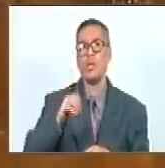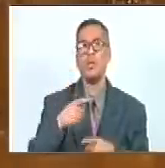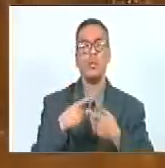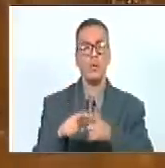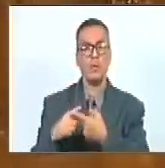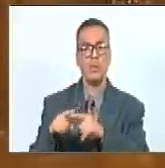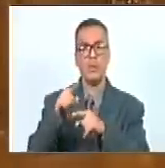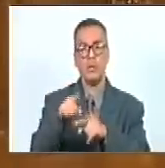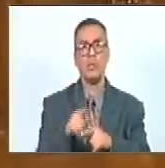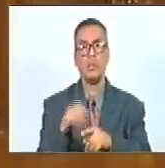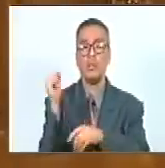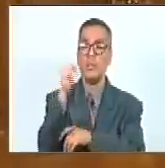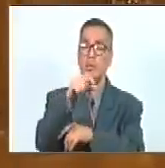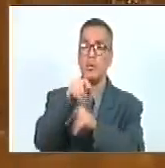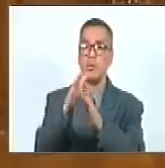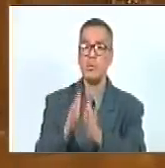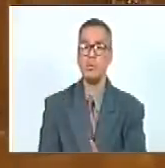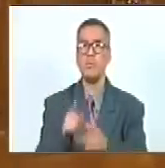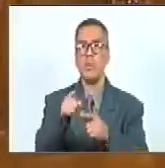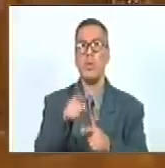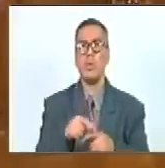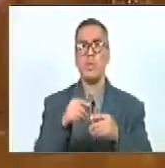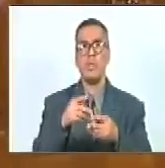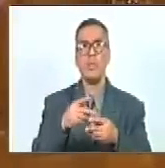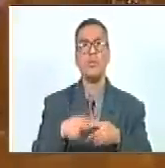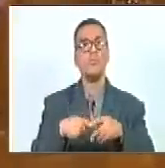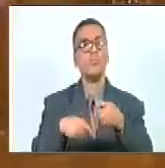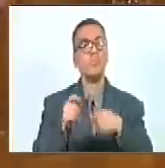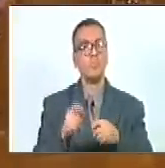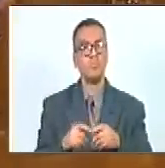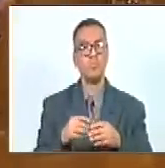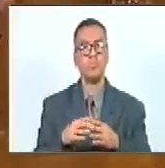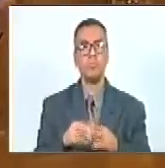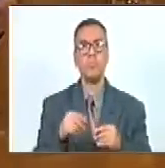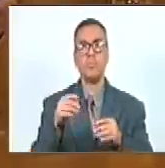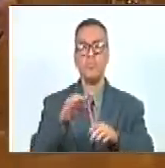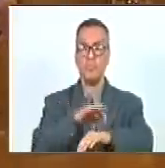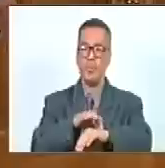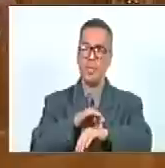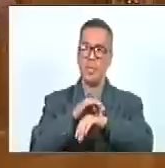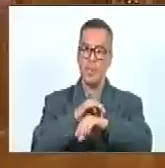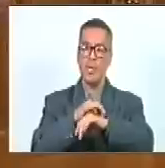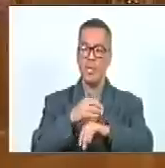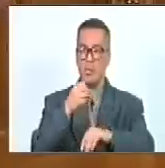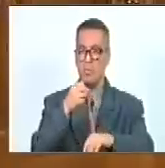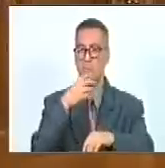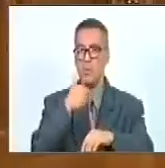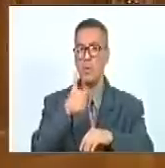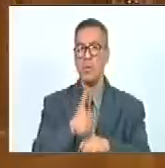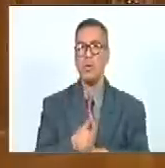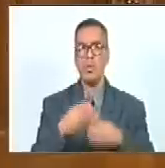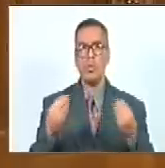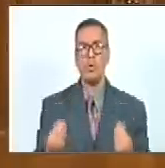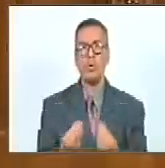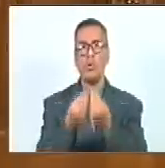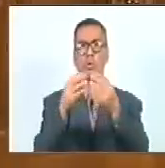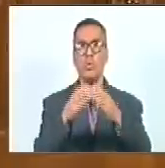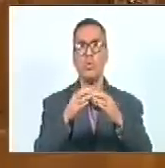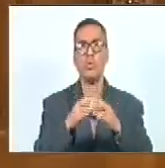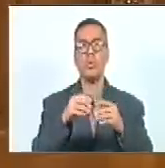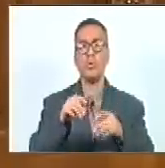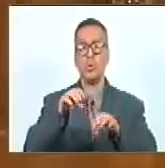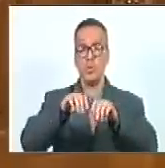otros vendedores despachaban la carne fresca o sorpresa junto con sus